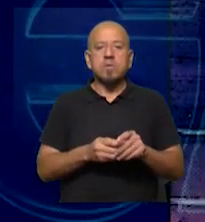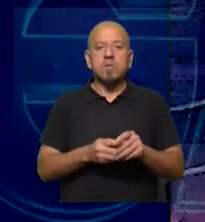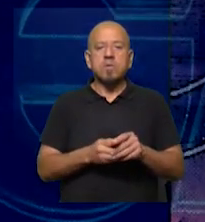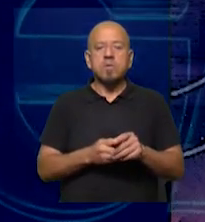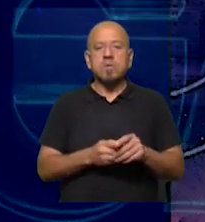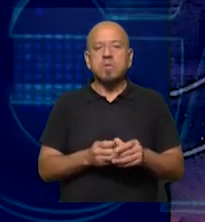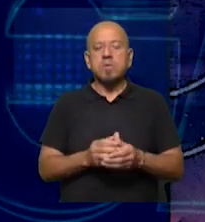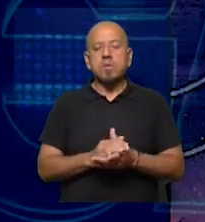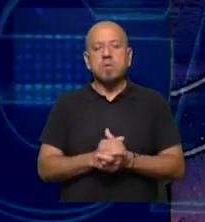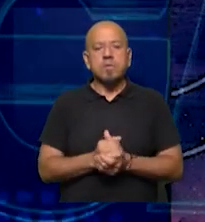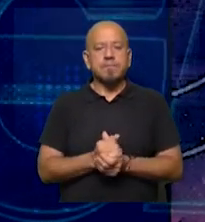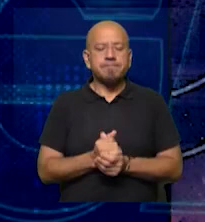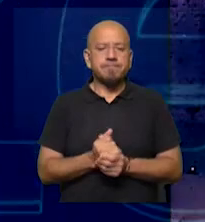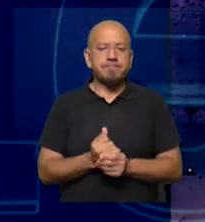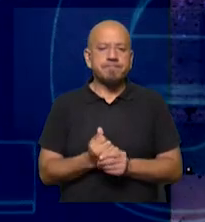jugaron